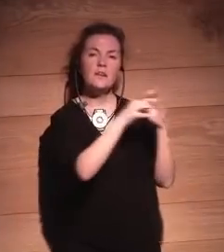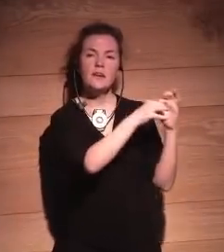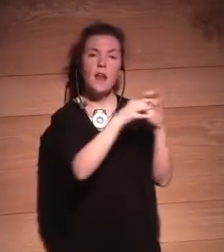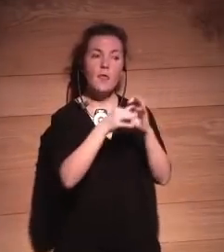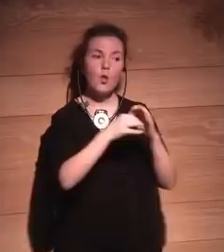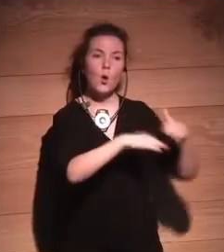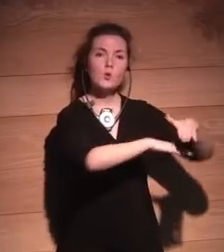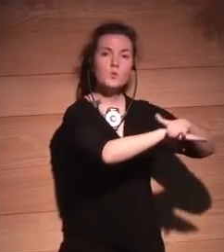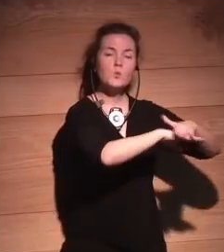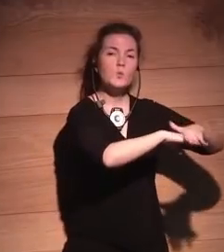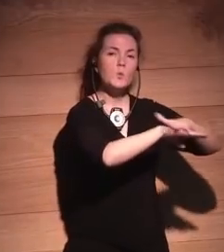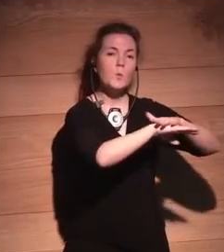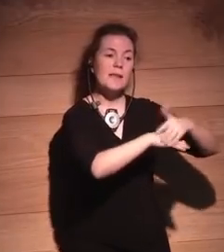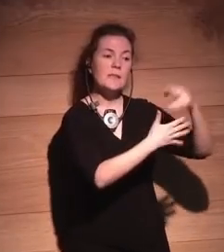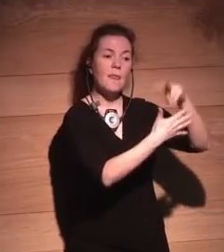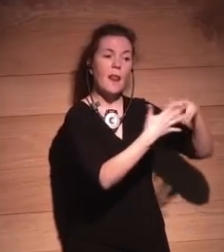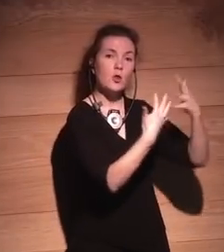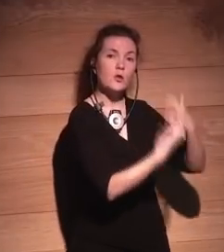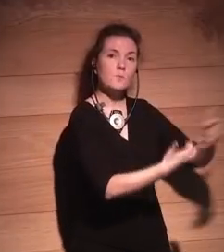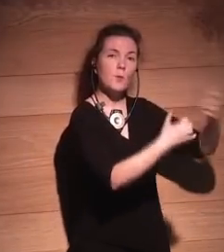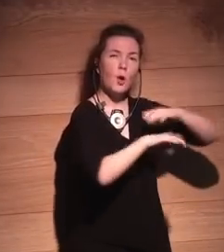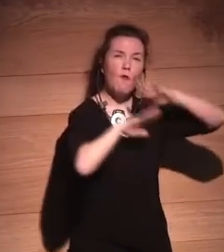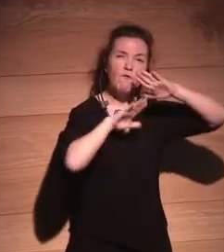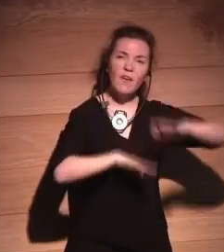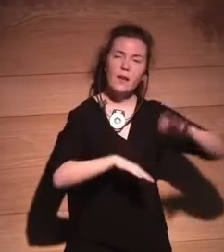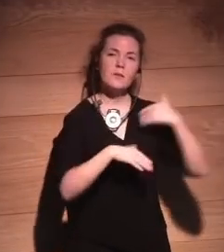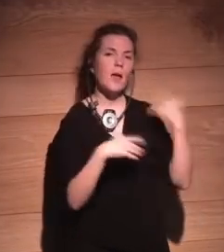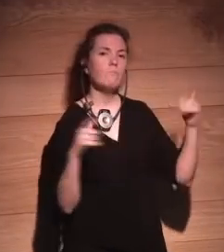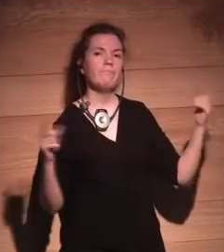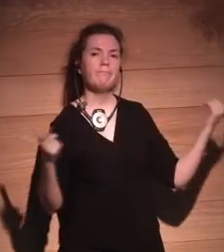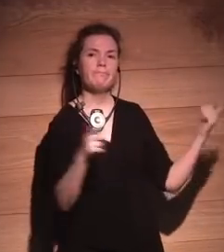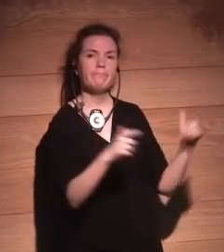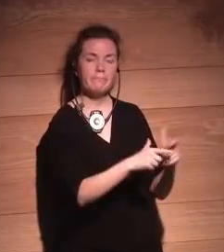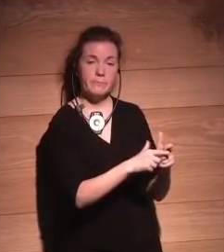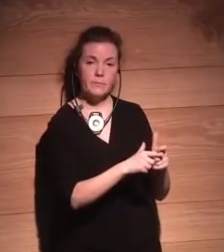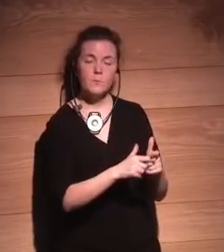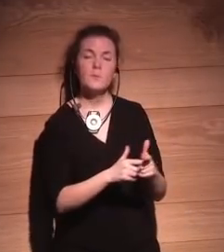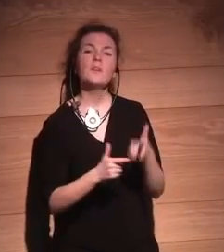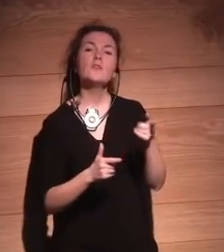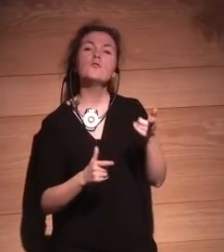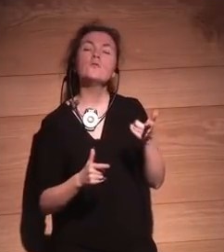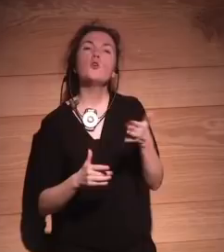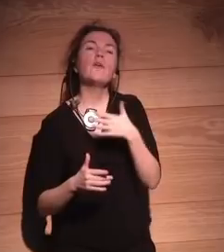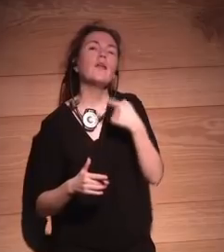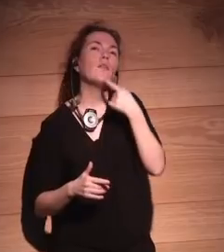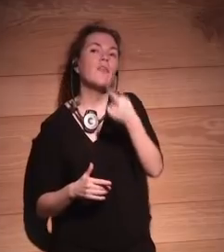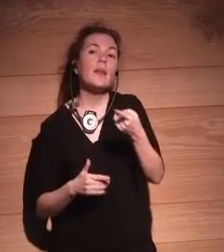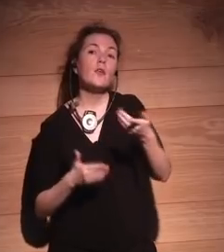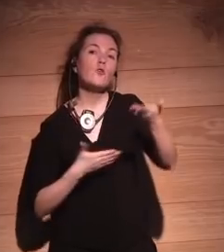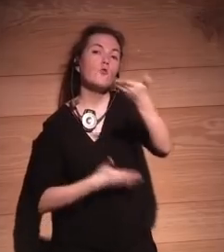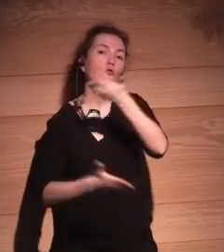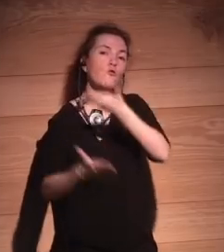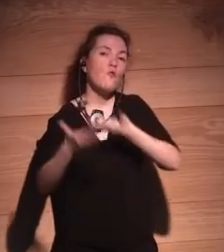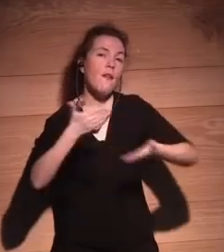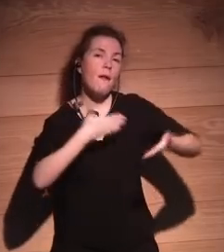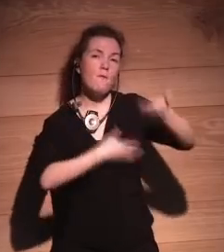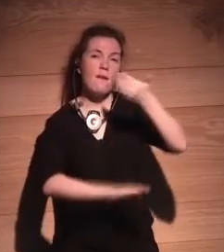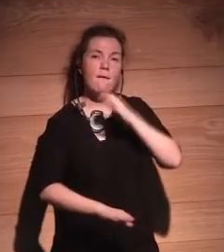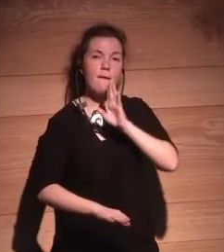con su base de lectores más fiel. ¿Qué quiero decir con ello? Que la colaboración a la